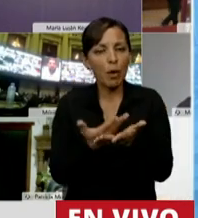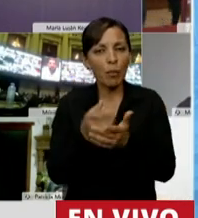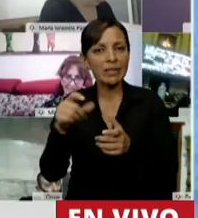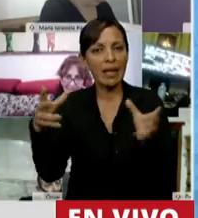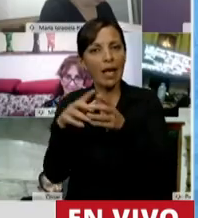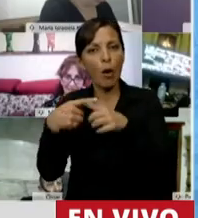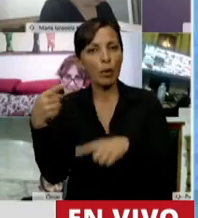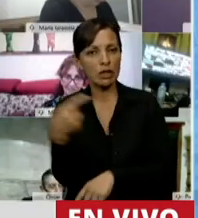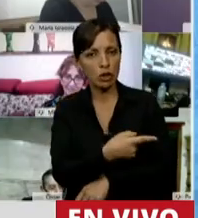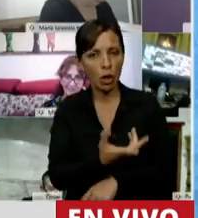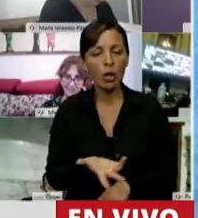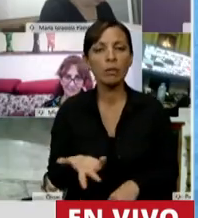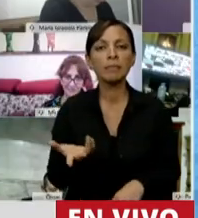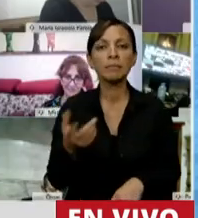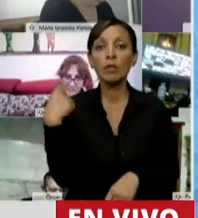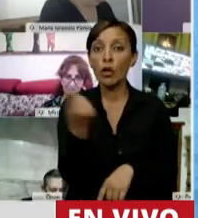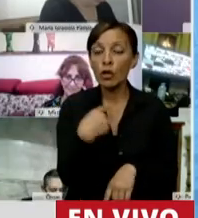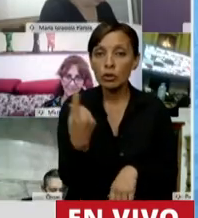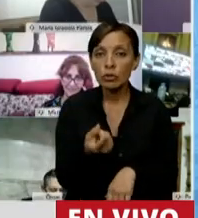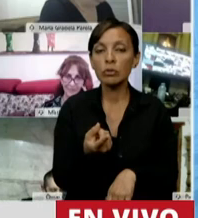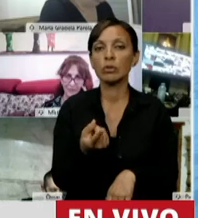presidente. Nosotros